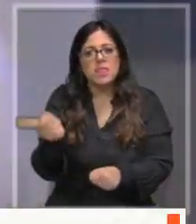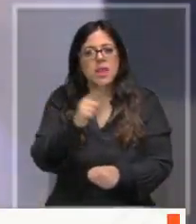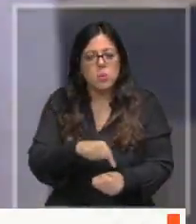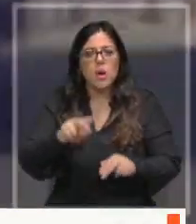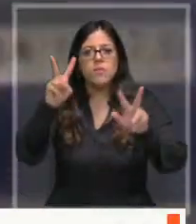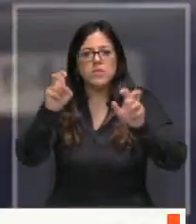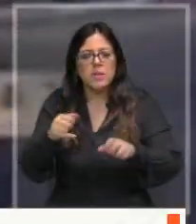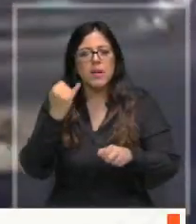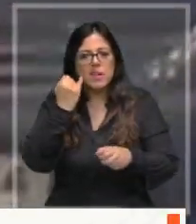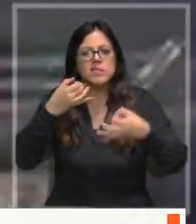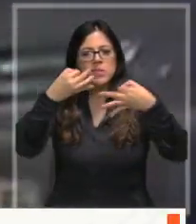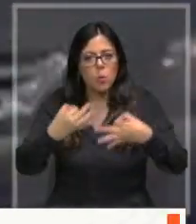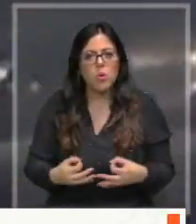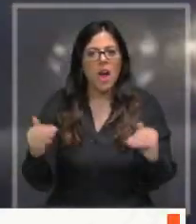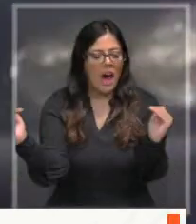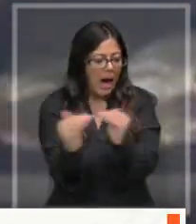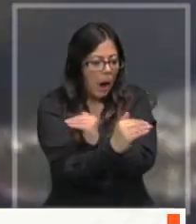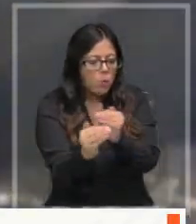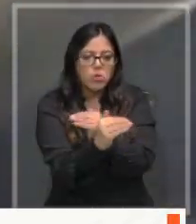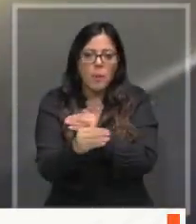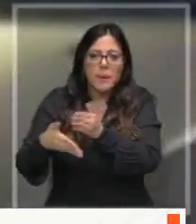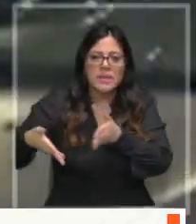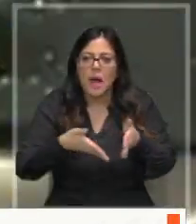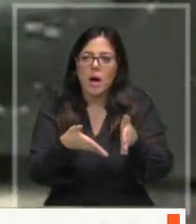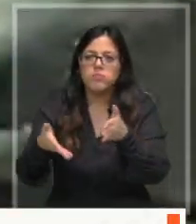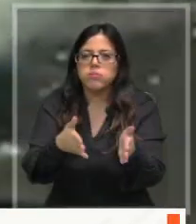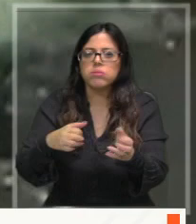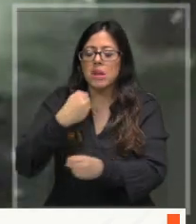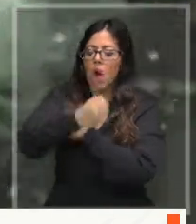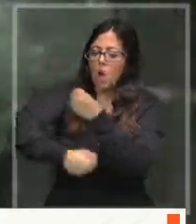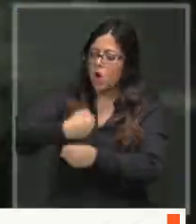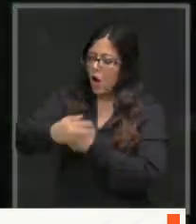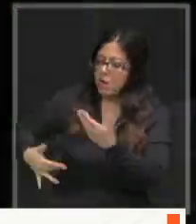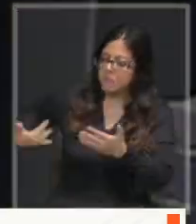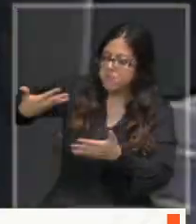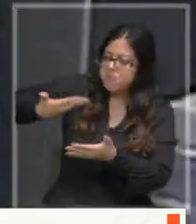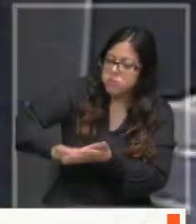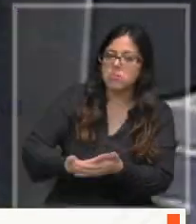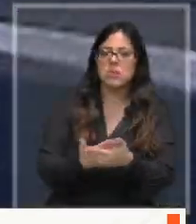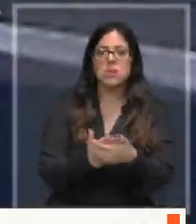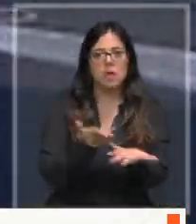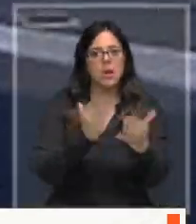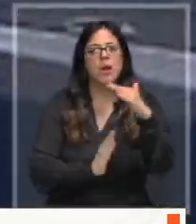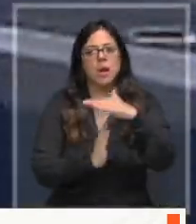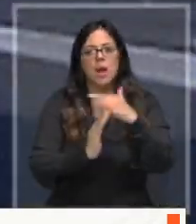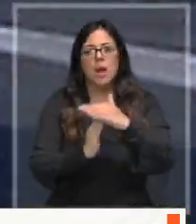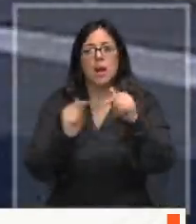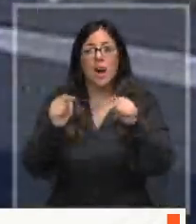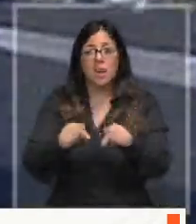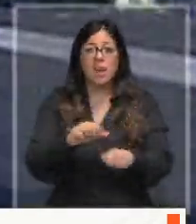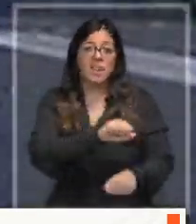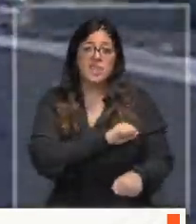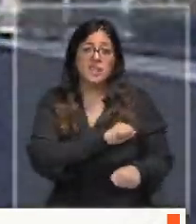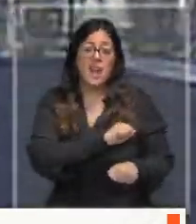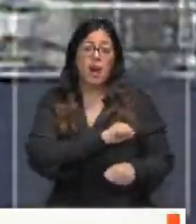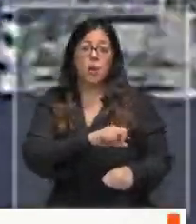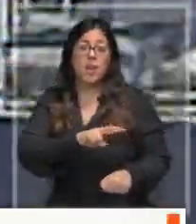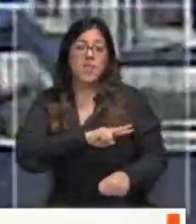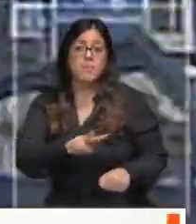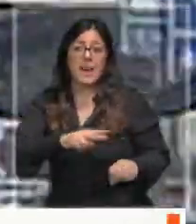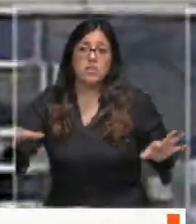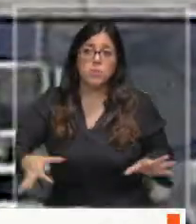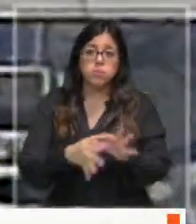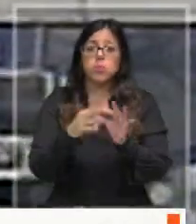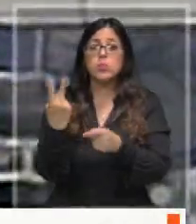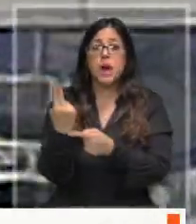por la inseguridad de las autopistas, que pese a los años, sigue pendiente. En la vía que une Santiago y Valparaíso hace una semana, una